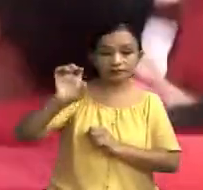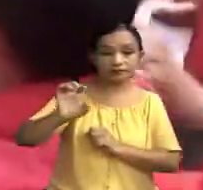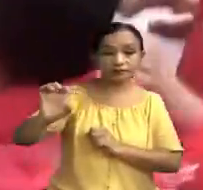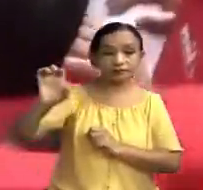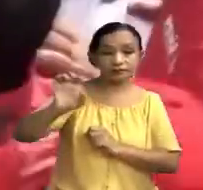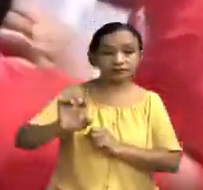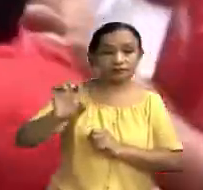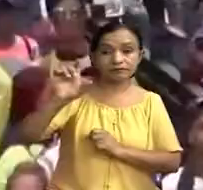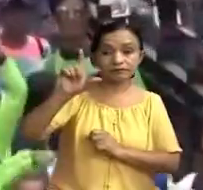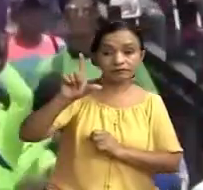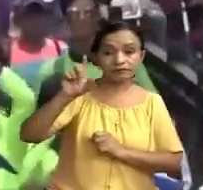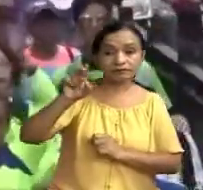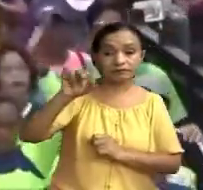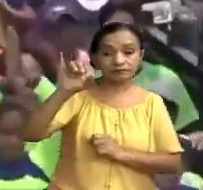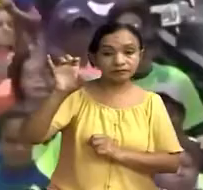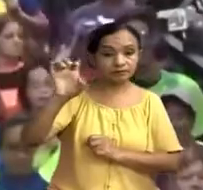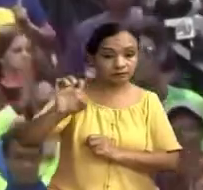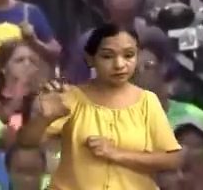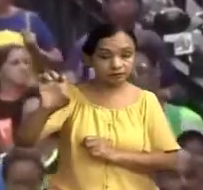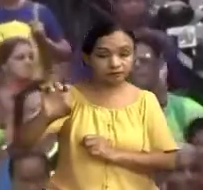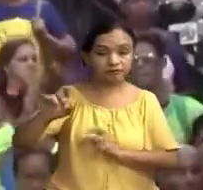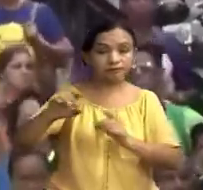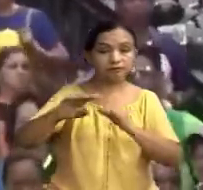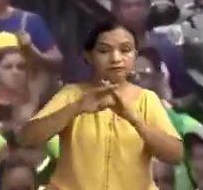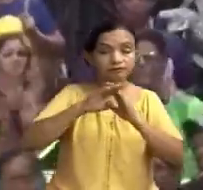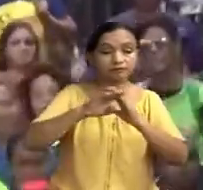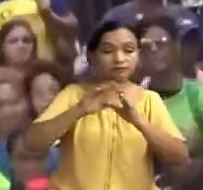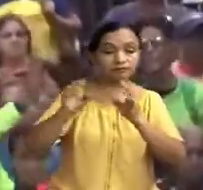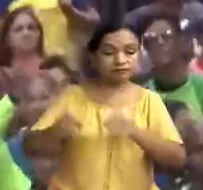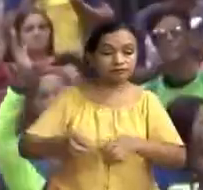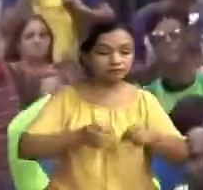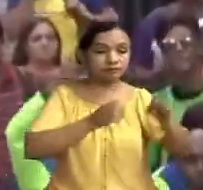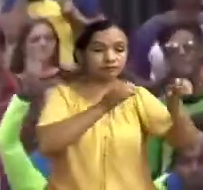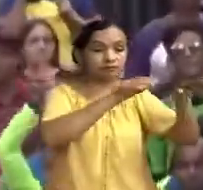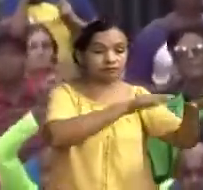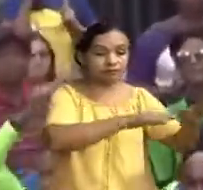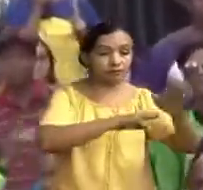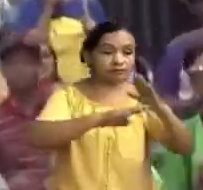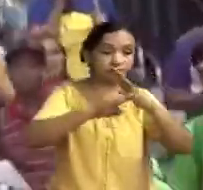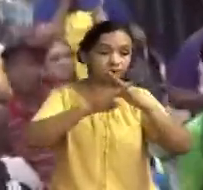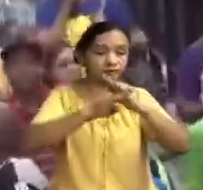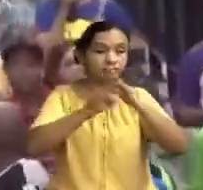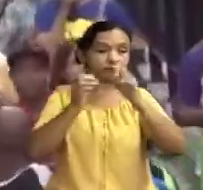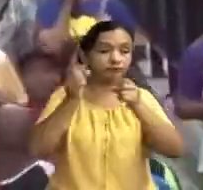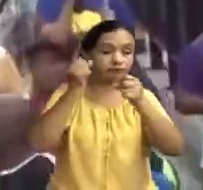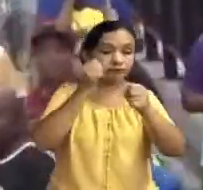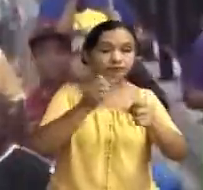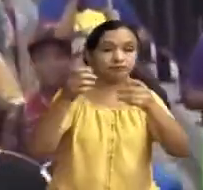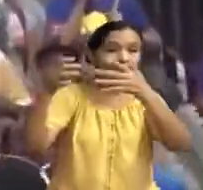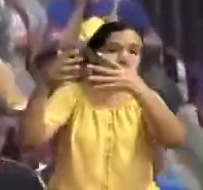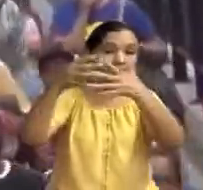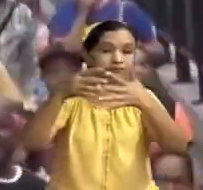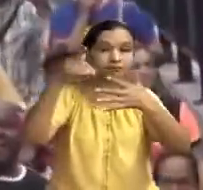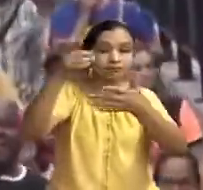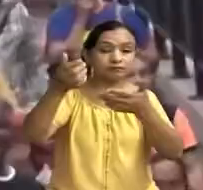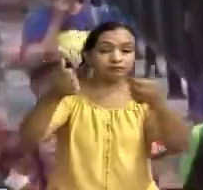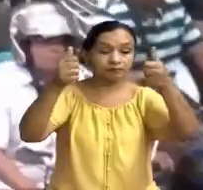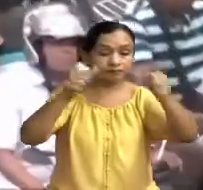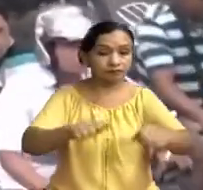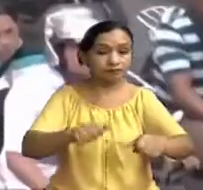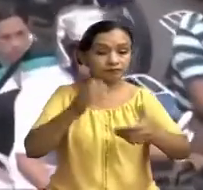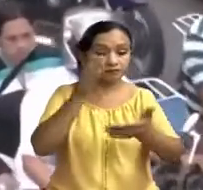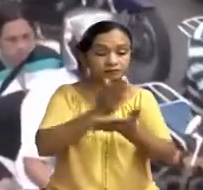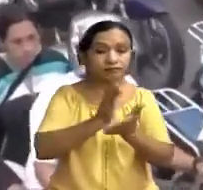Moreno, ¿verdad? Está la resistencia del pueblo haitiano contra las imposiciones imperialistas y colonialistas